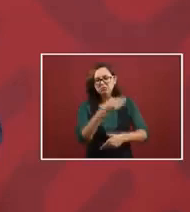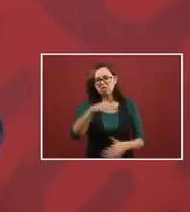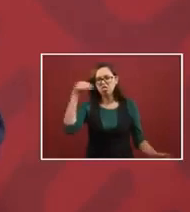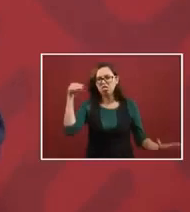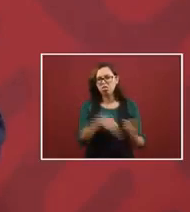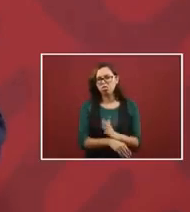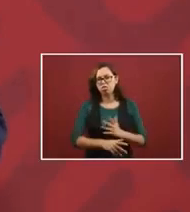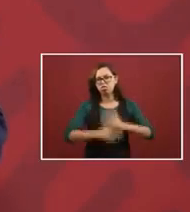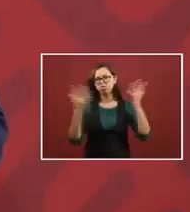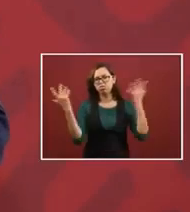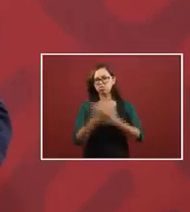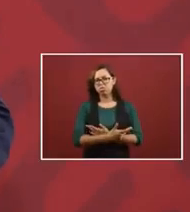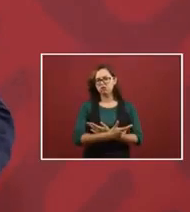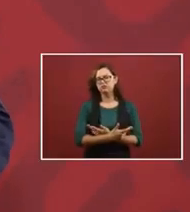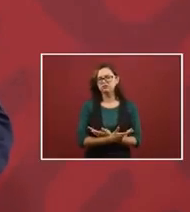cómo